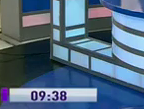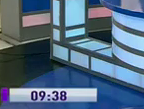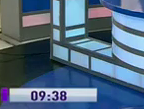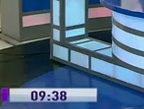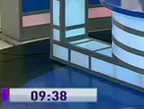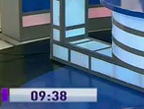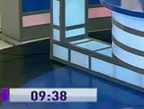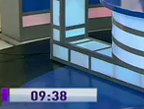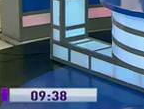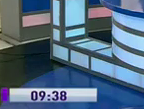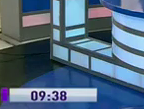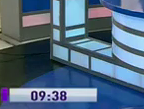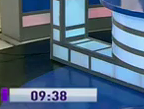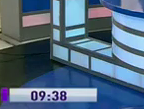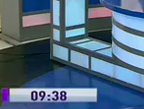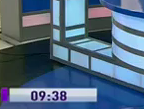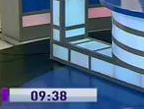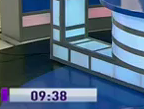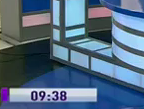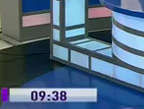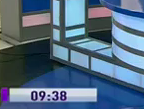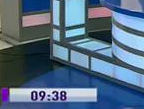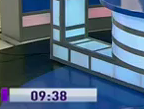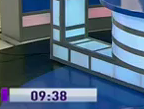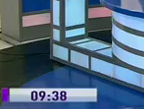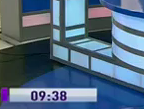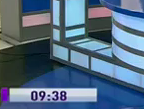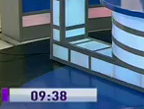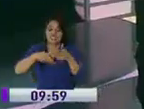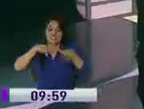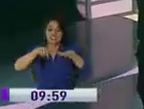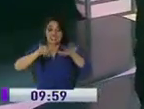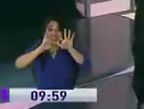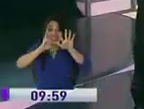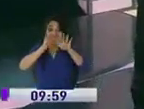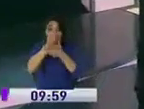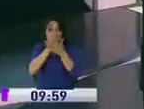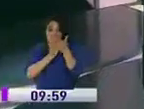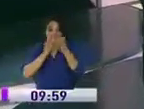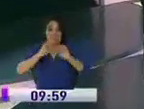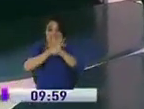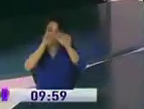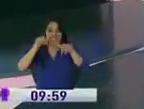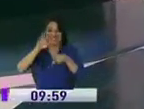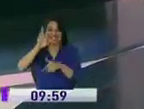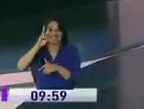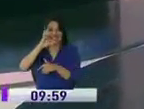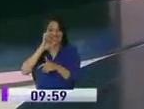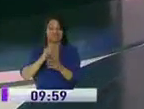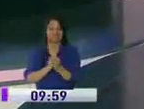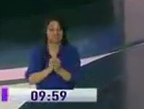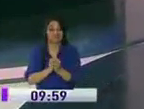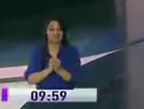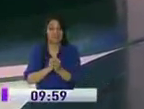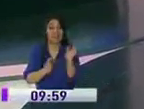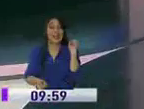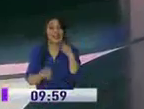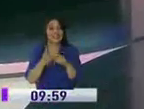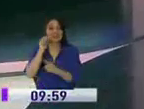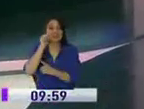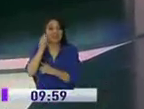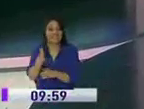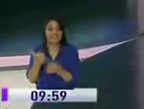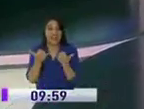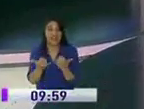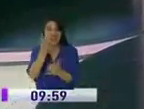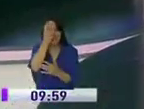noticieros. 3 horas y media de información continua. No se lo puede perder. Bueno. La pantalla de Televicentro, así que les esperamos y les deseamos un